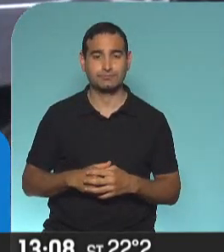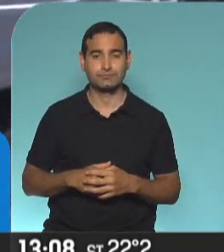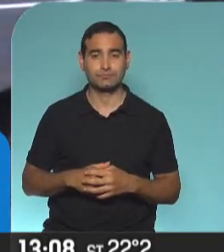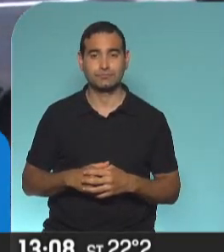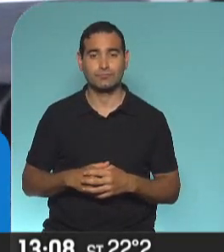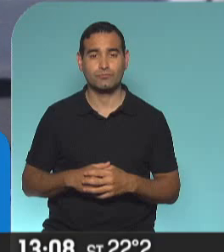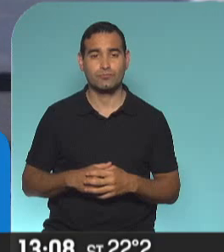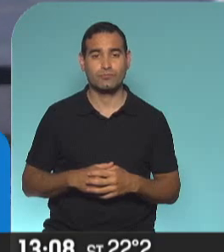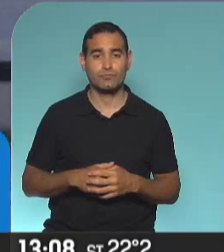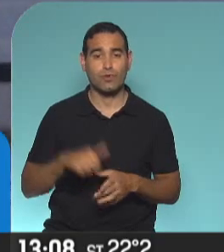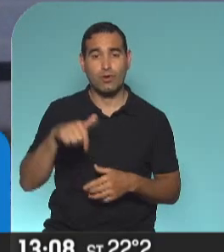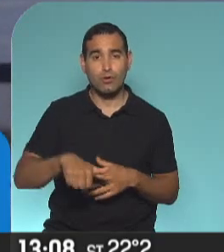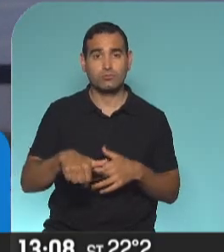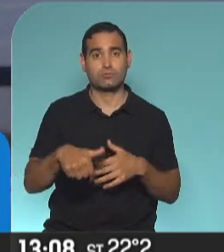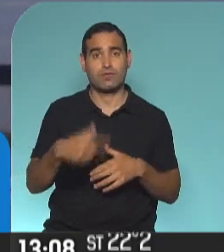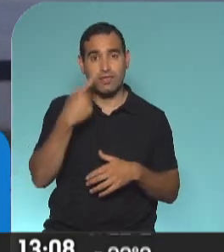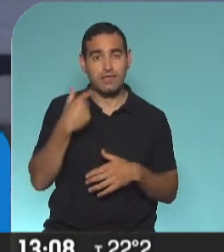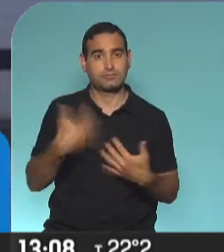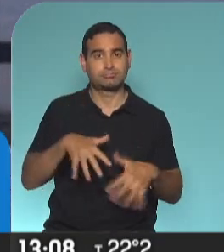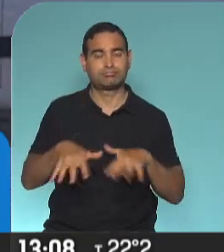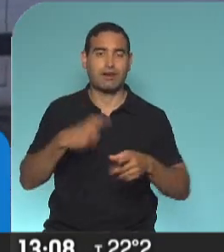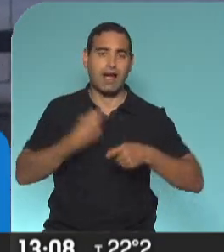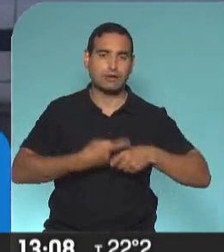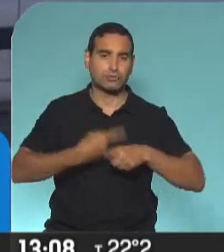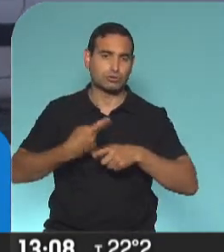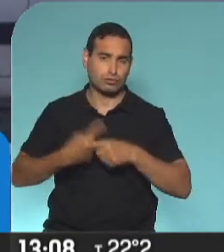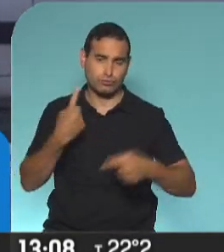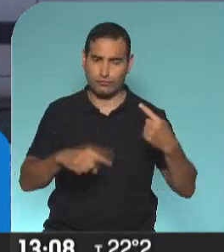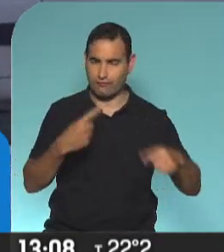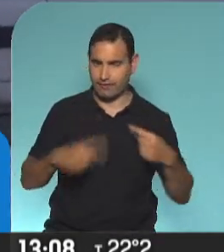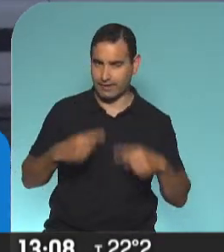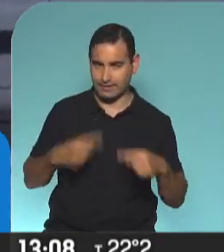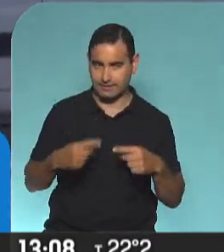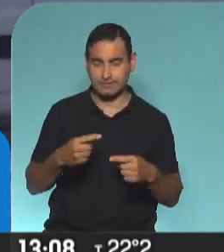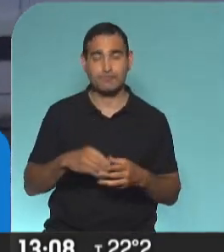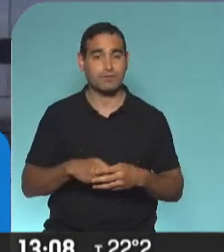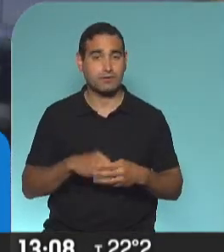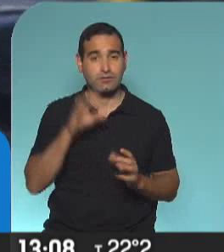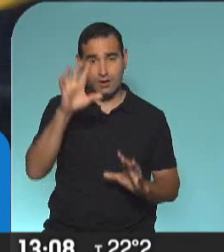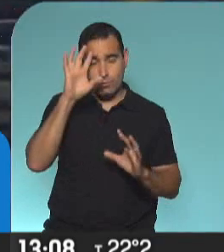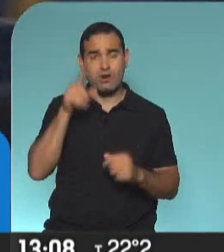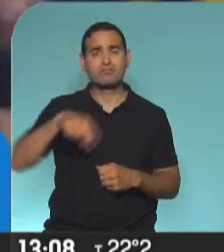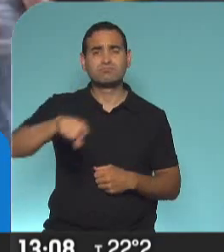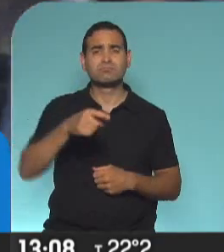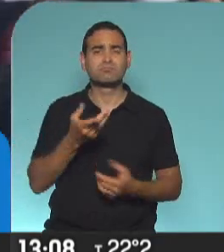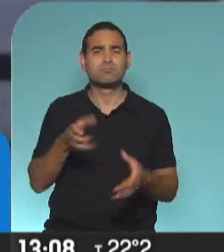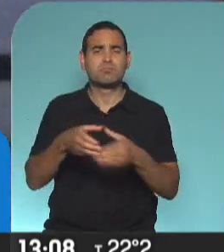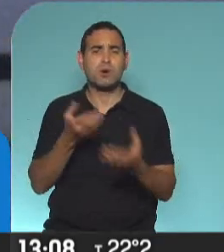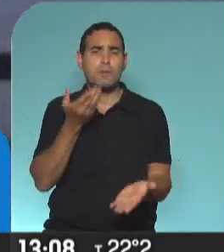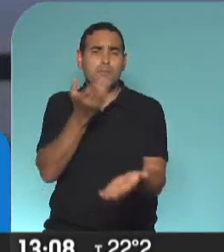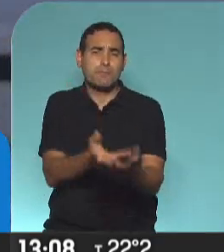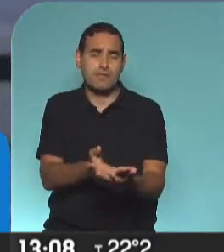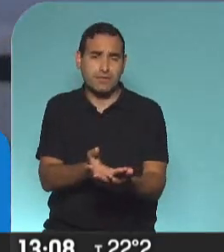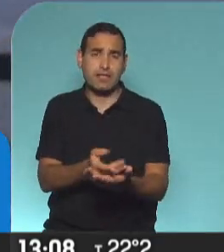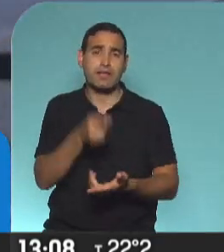es una jornada muy intensa en materia de actos y también de presentaciones que van a realizar. Recordemos que están pidiendo no solamente el pase